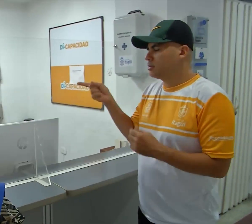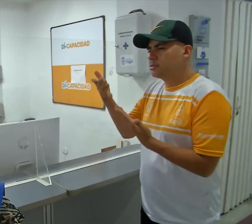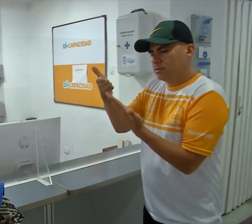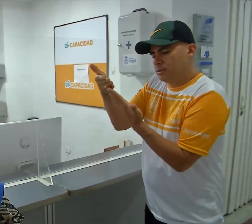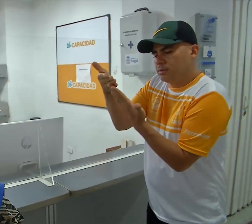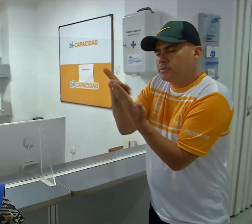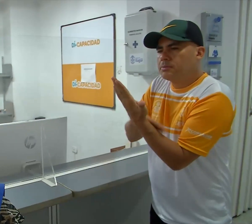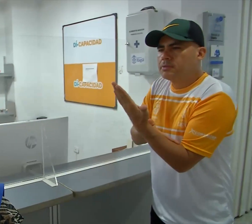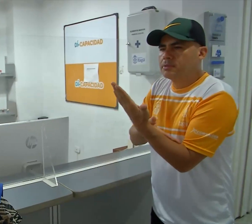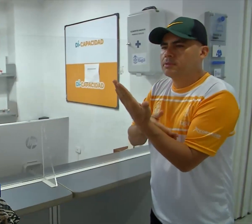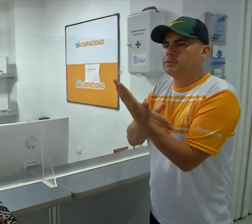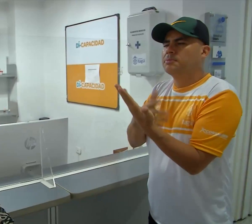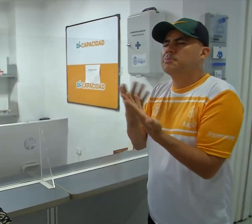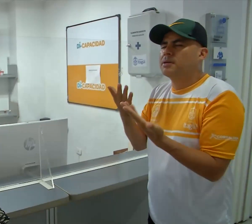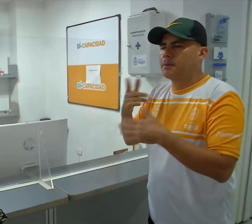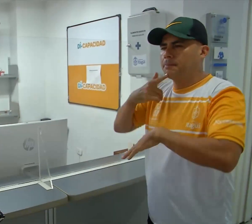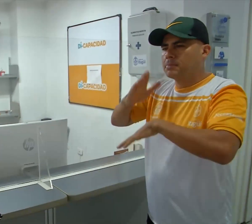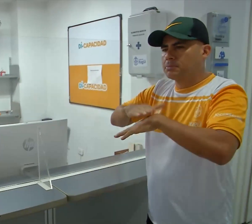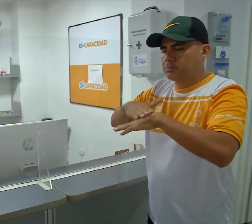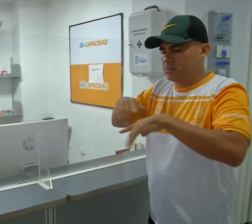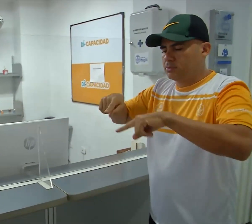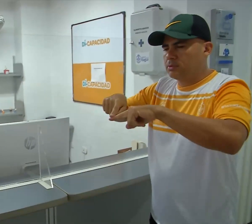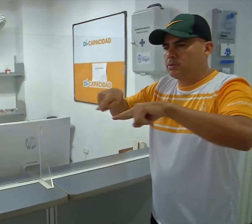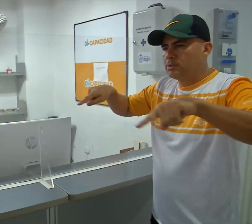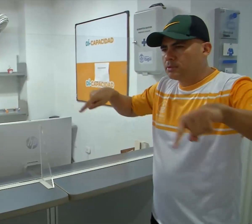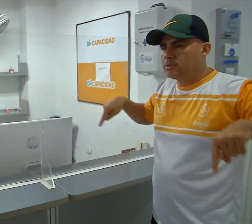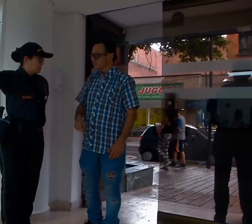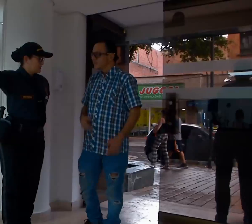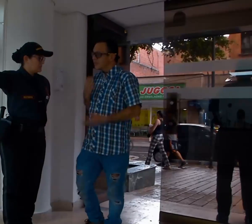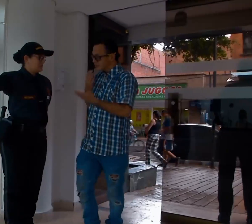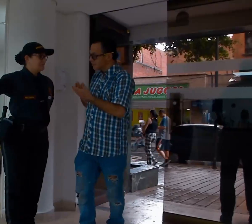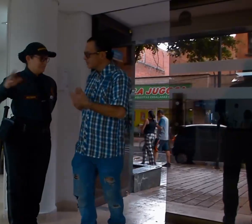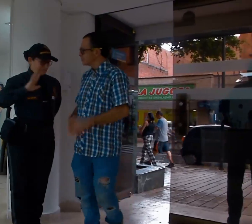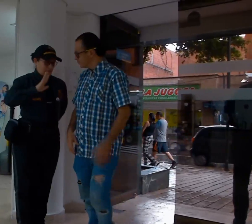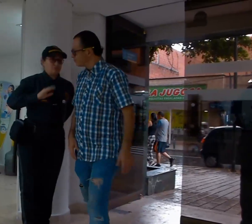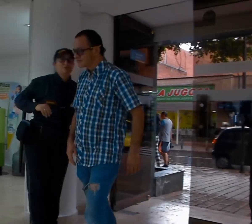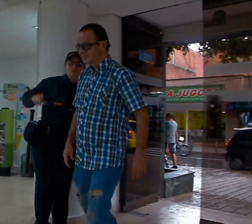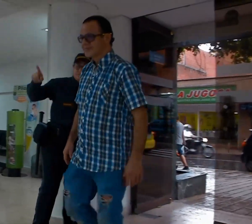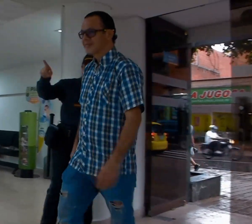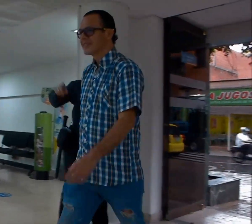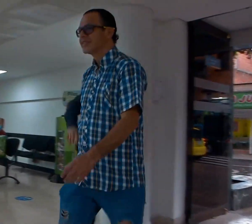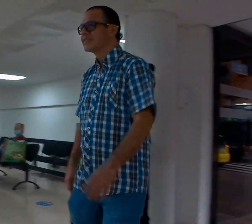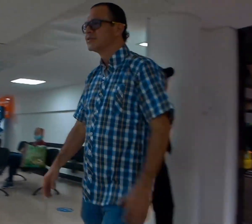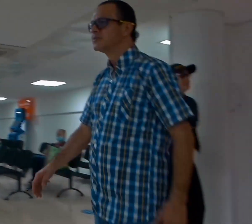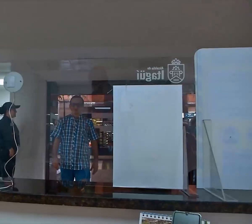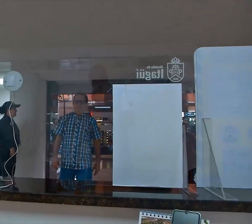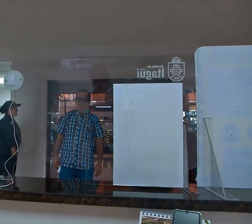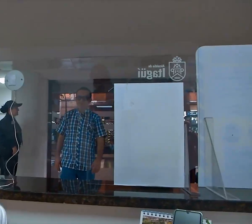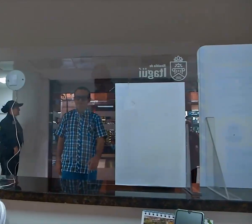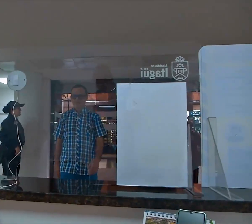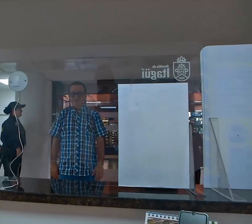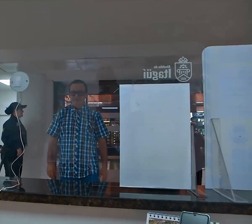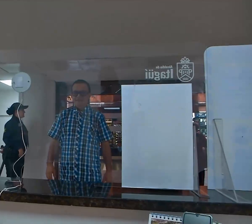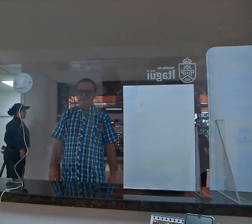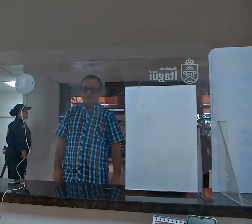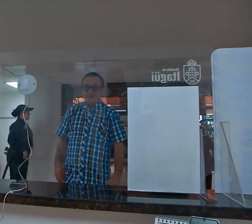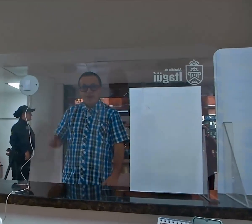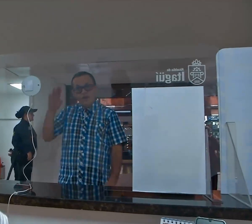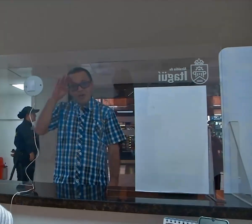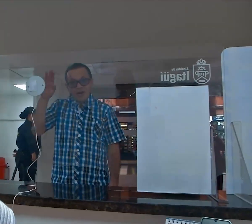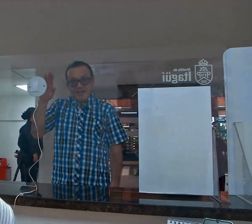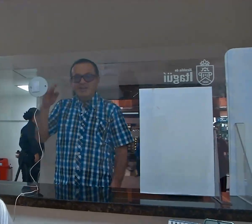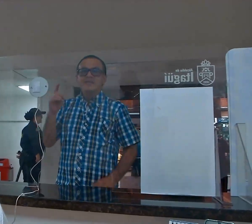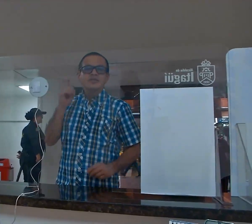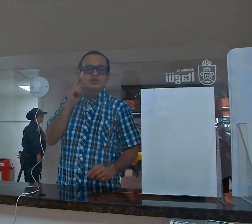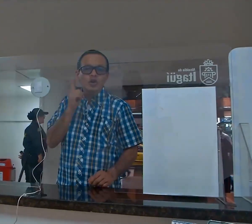institucional para esta población de la ciudad. Es por esto que desde la Secretaría General, en articulación con la